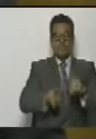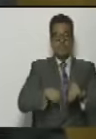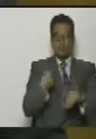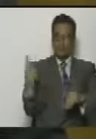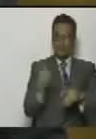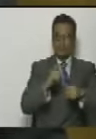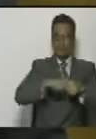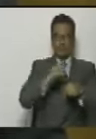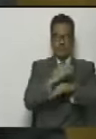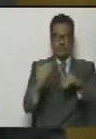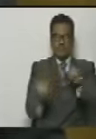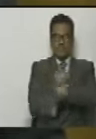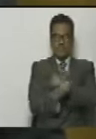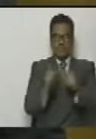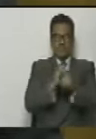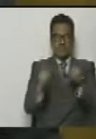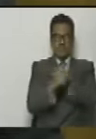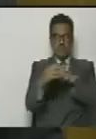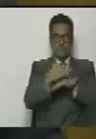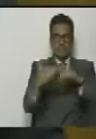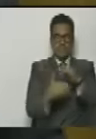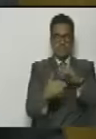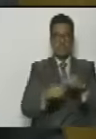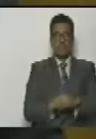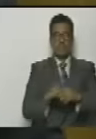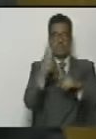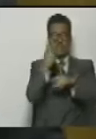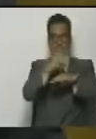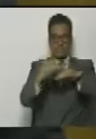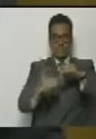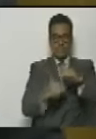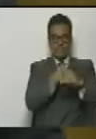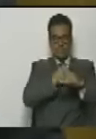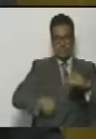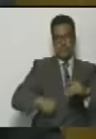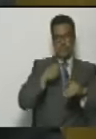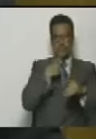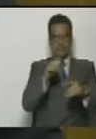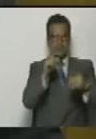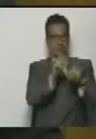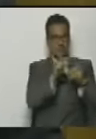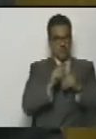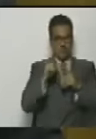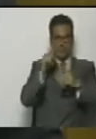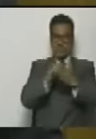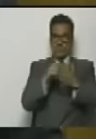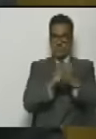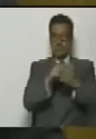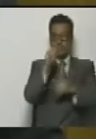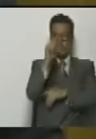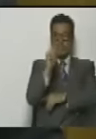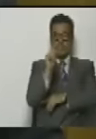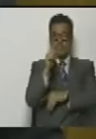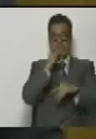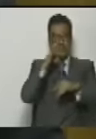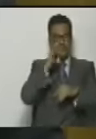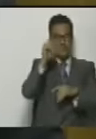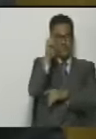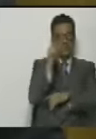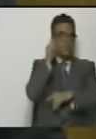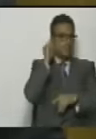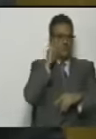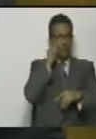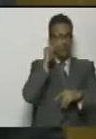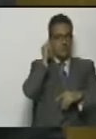ausentarse e incorporar a sus suplentes respectivos. El primer vicepresidente otorgó el derecho de palabra para puntos de información a las diputadas y los